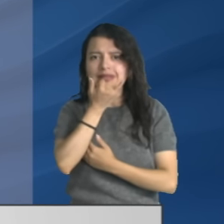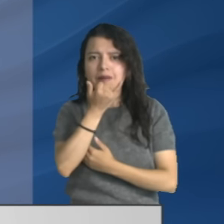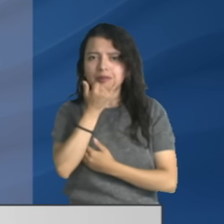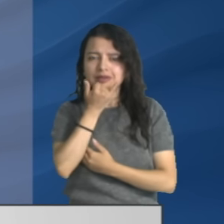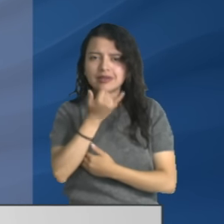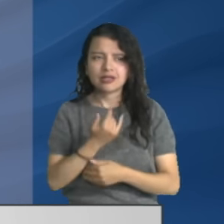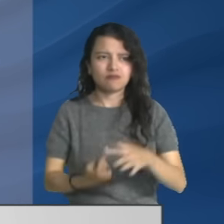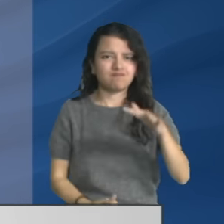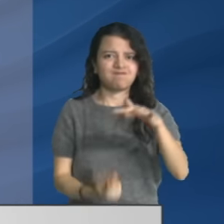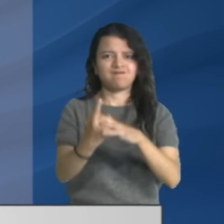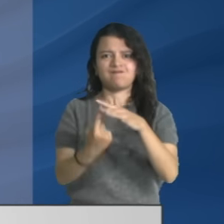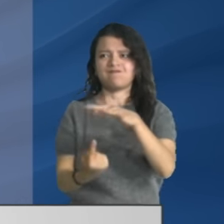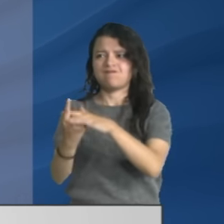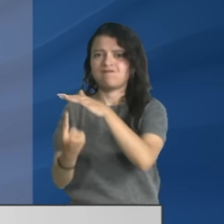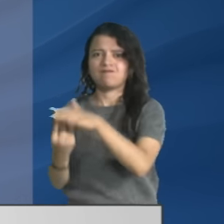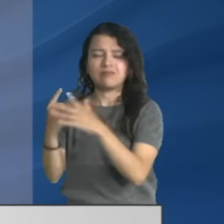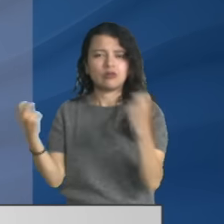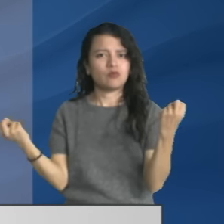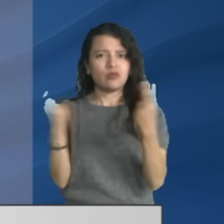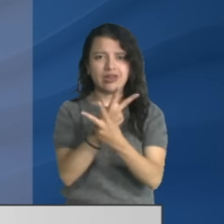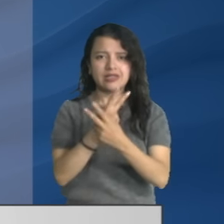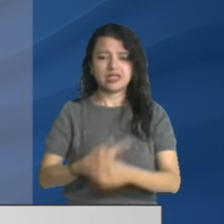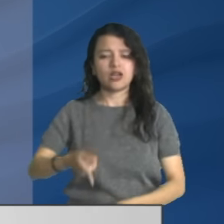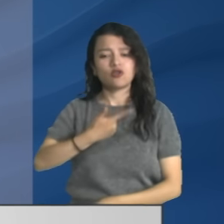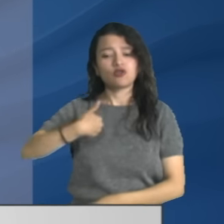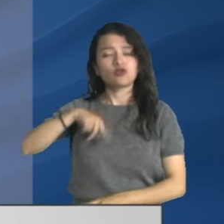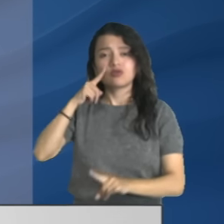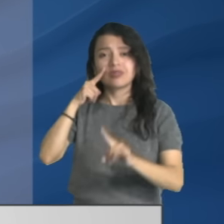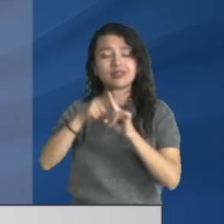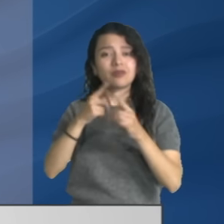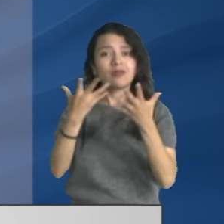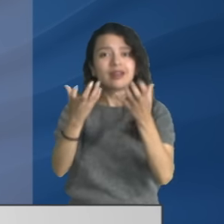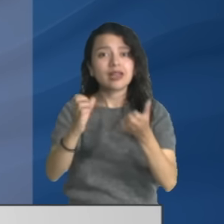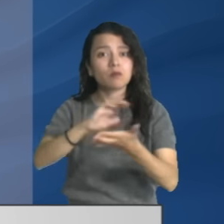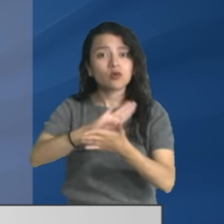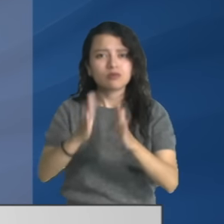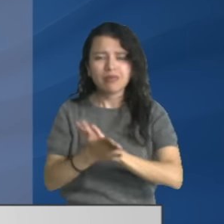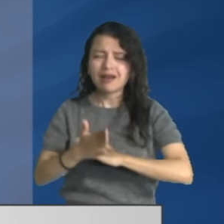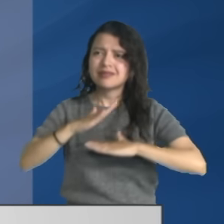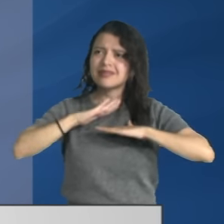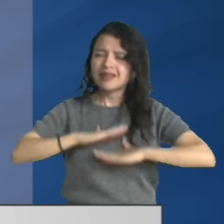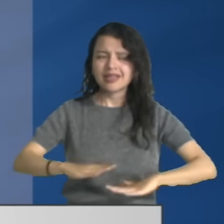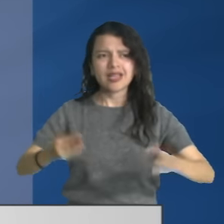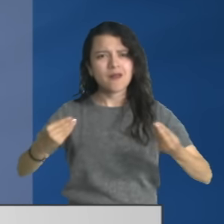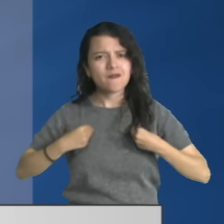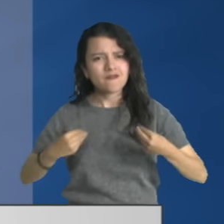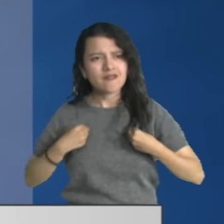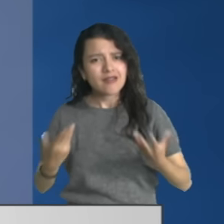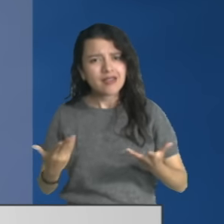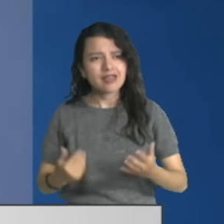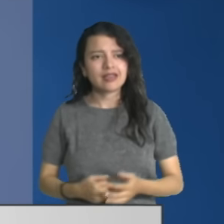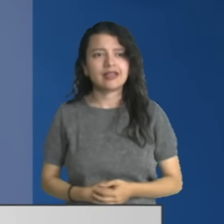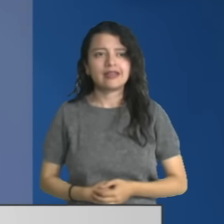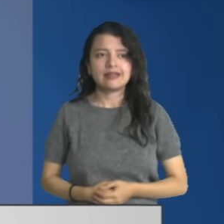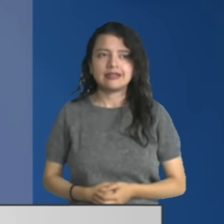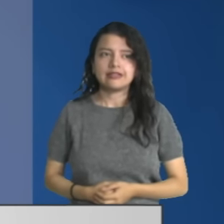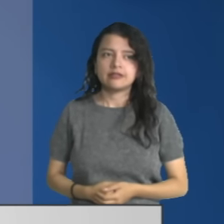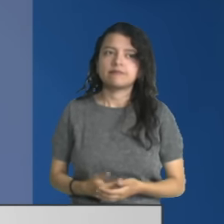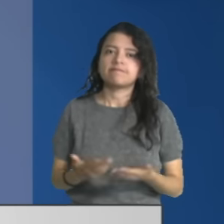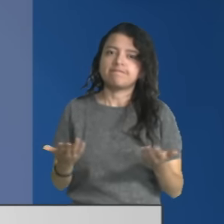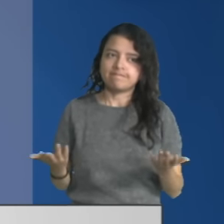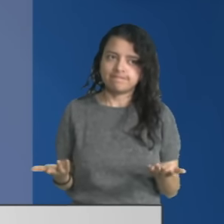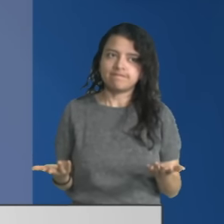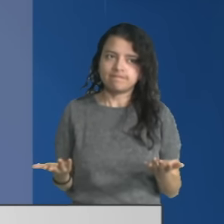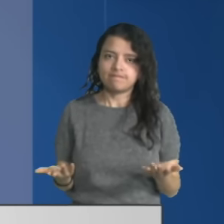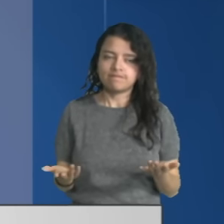como municipio. Argelia lo que reclama es paz, lo que reclama es tranquilidad y sobre todo que excluyamos a la